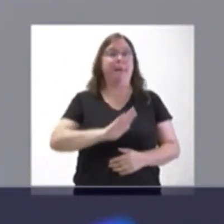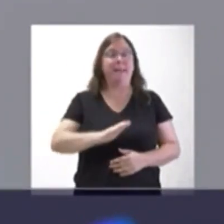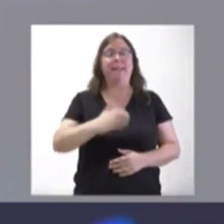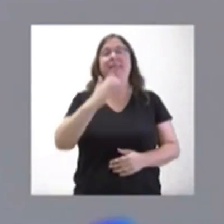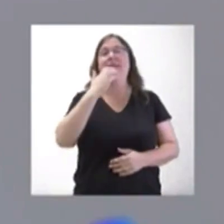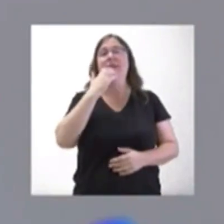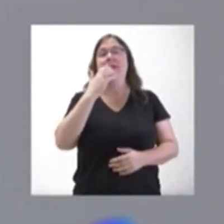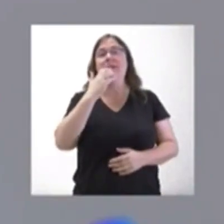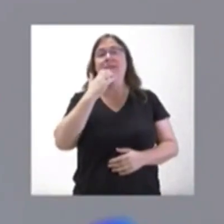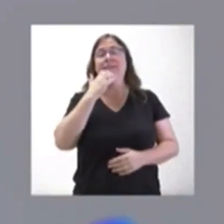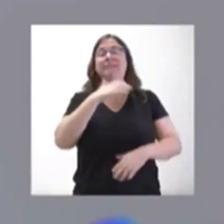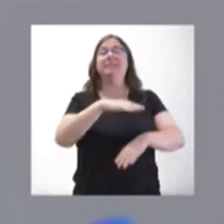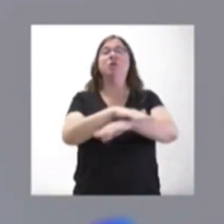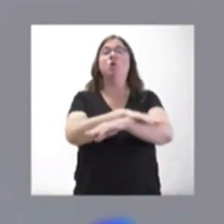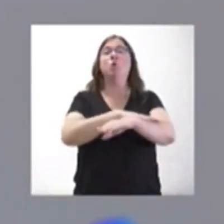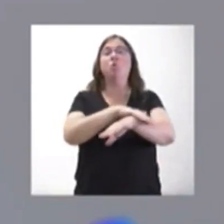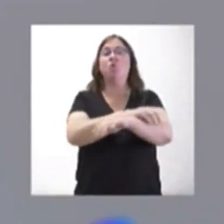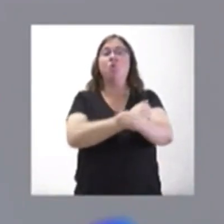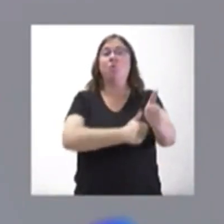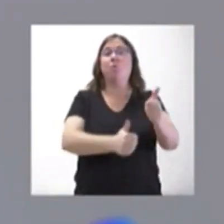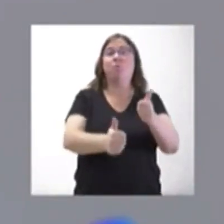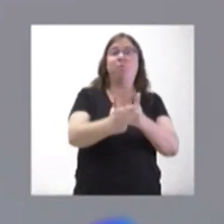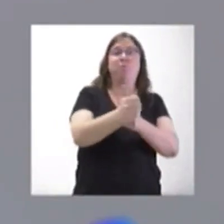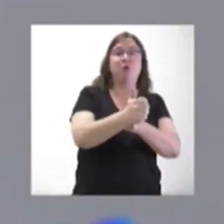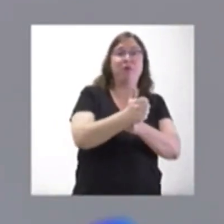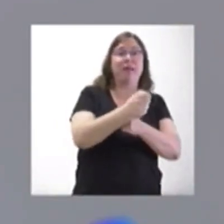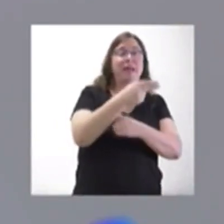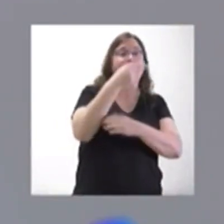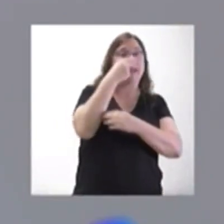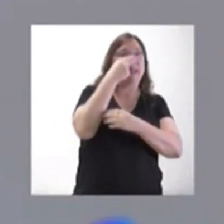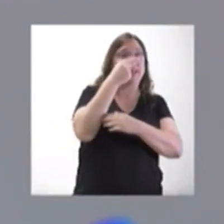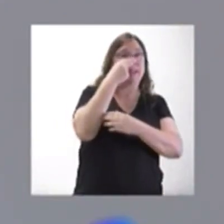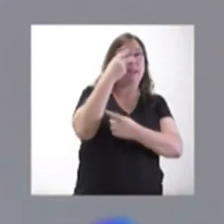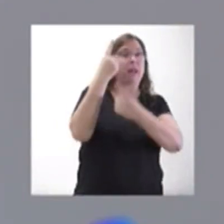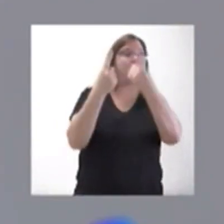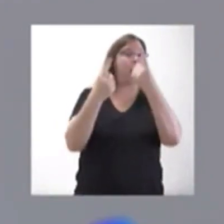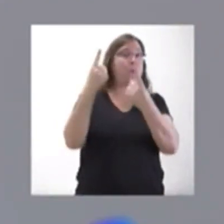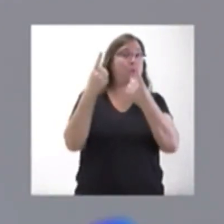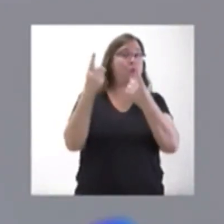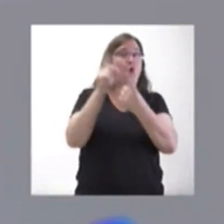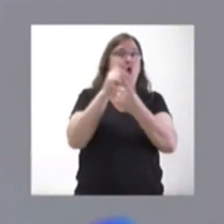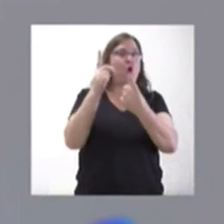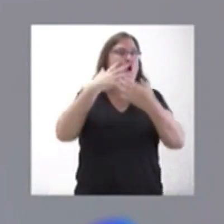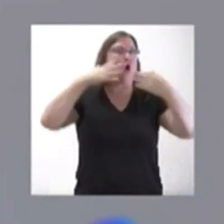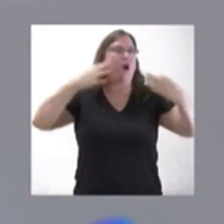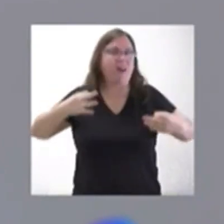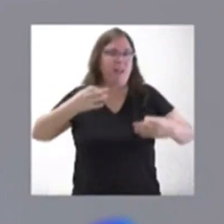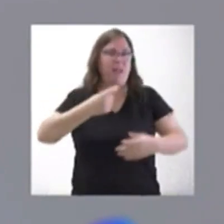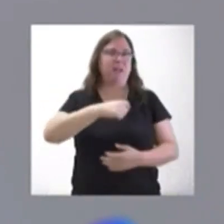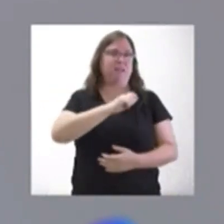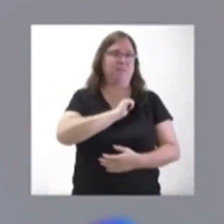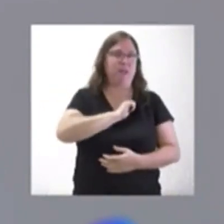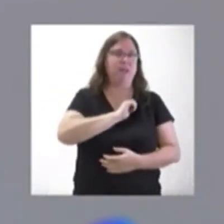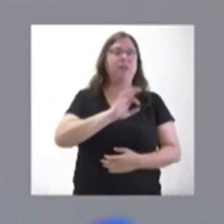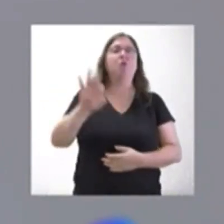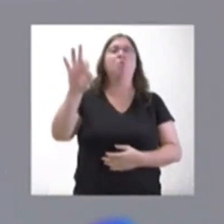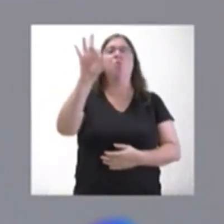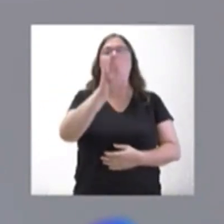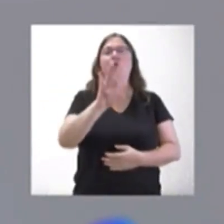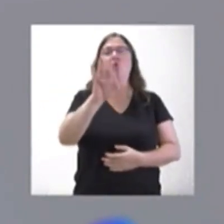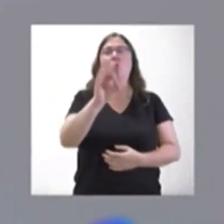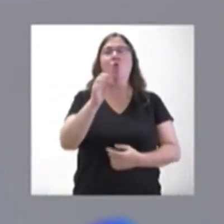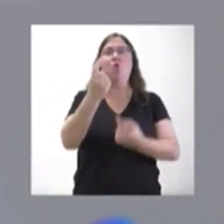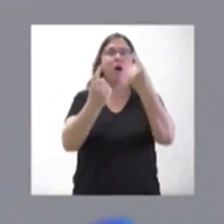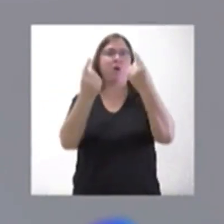antepone los intereses de aquellos que no creen en España o de aquellos que